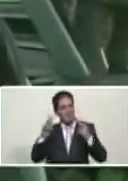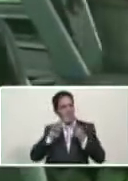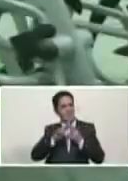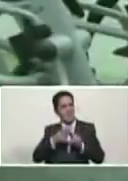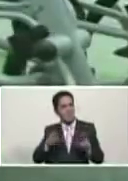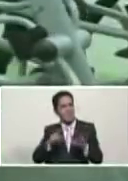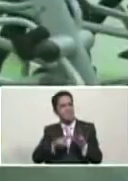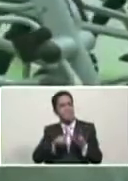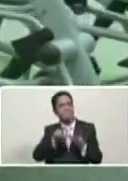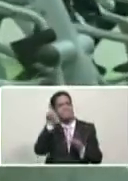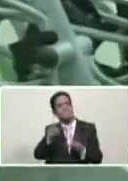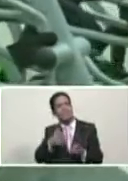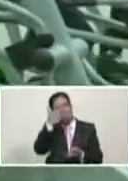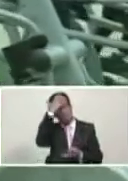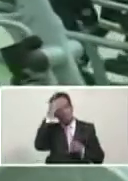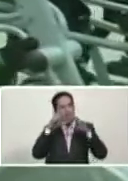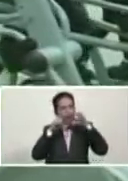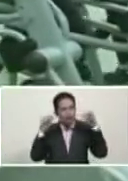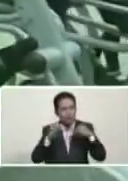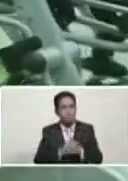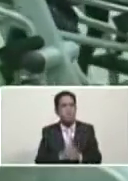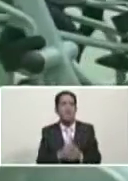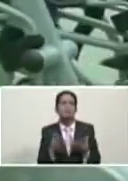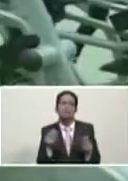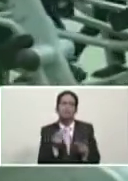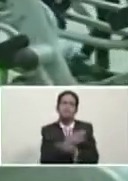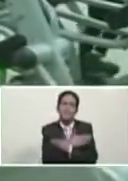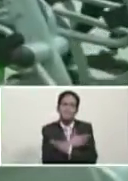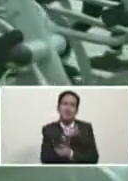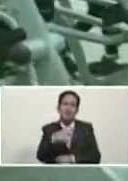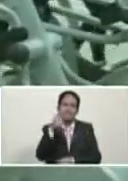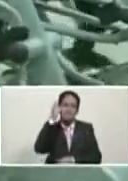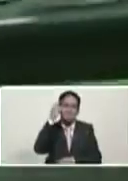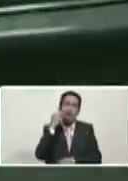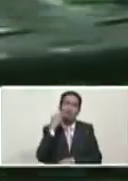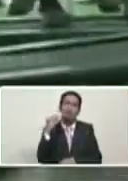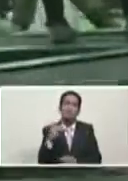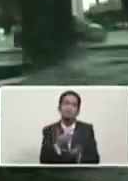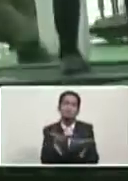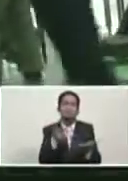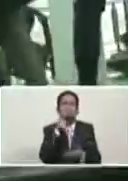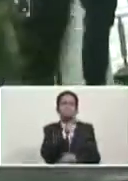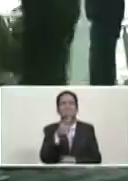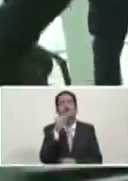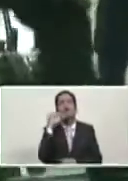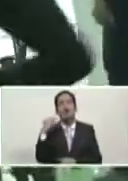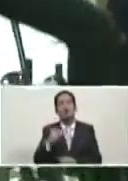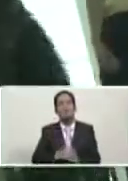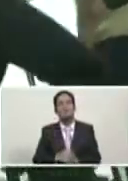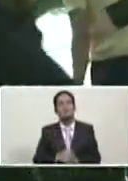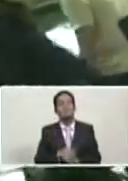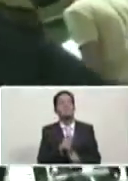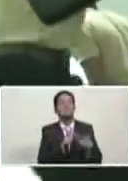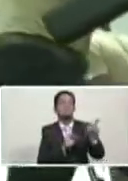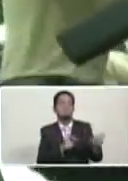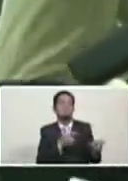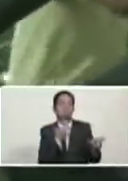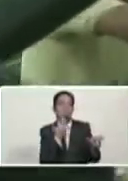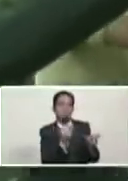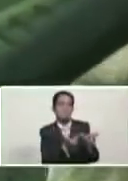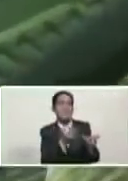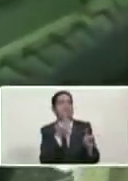Señor presidente, igualmente le digo muchas felicitaciones hoy en el Día de la Juventud a toda la gente joven. Señor presidente, gracias a Dios,